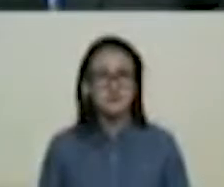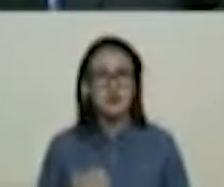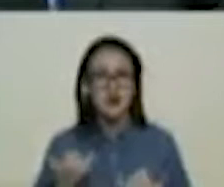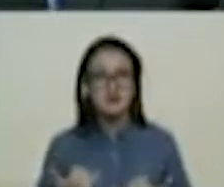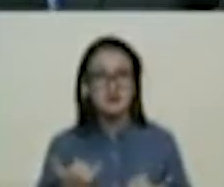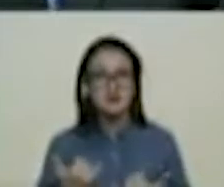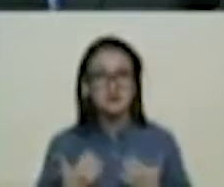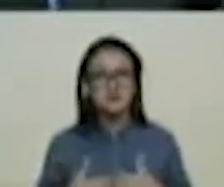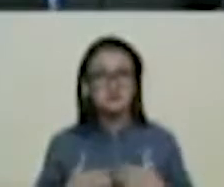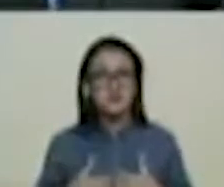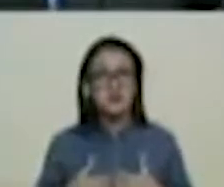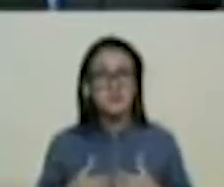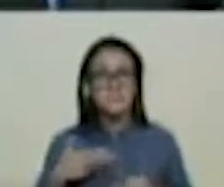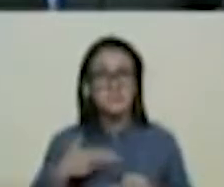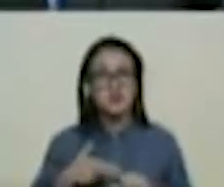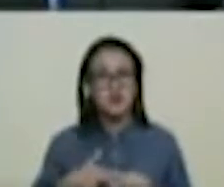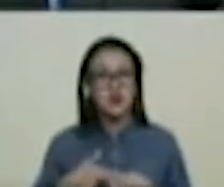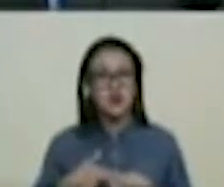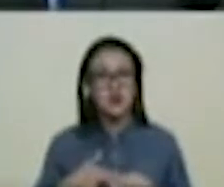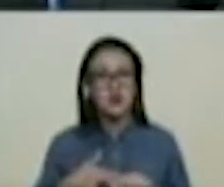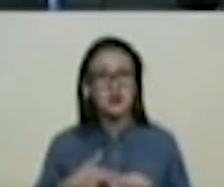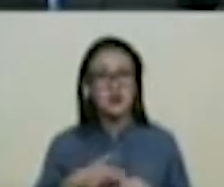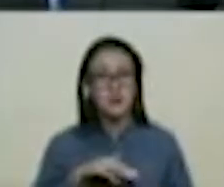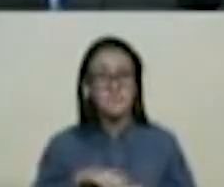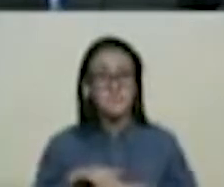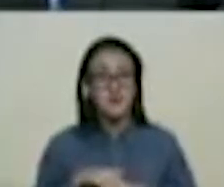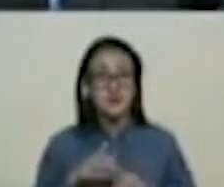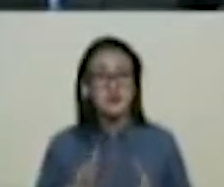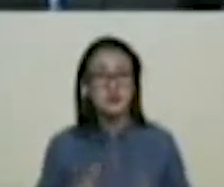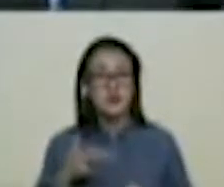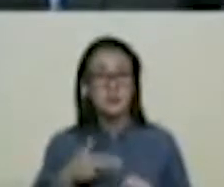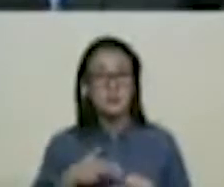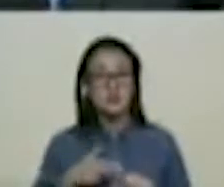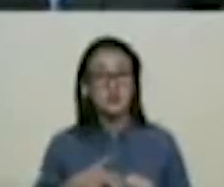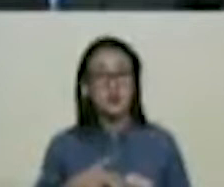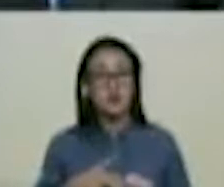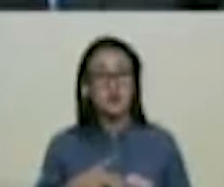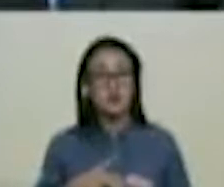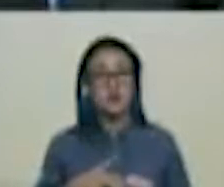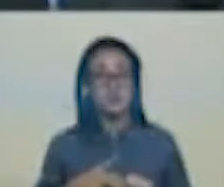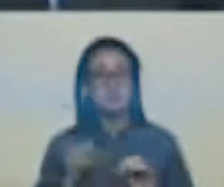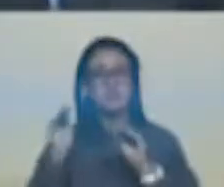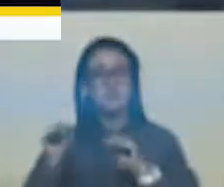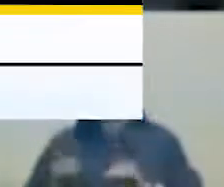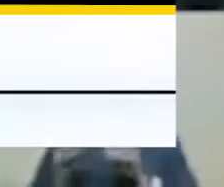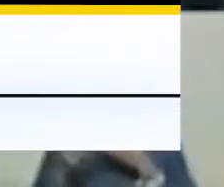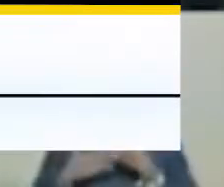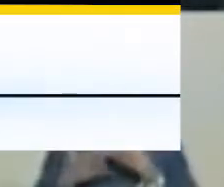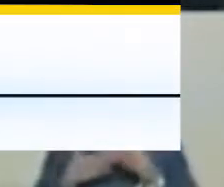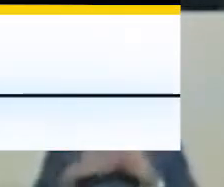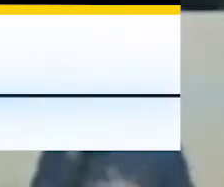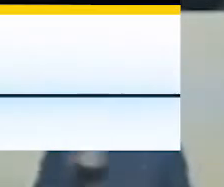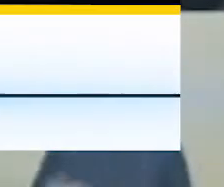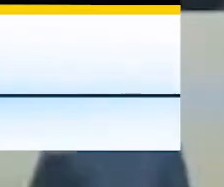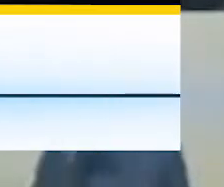la industria petrolera y petroquímica, Ministerio del Poder Popular de Petróleo, PDVSA, hacemos un llamado de alerta a nuestro pueblo, un